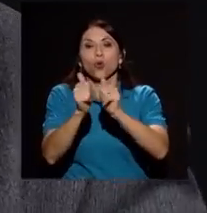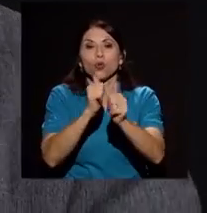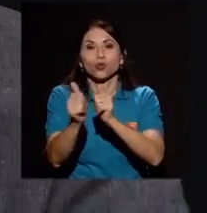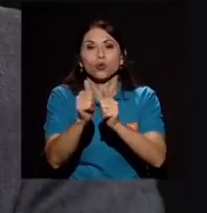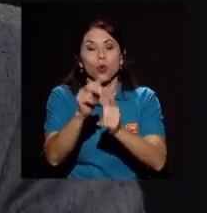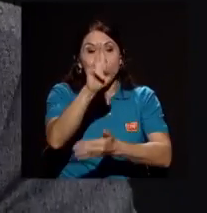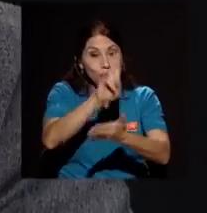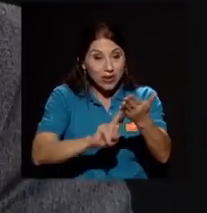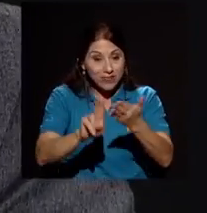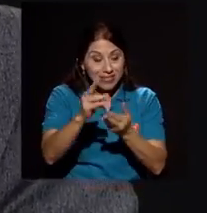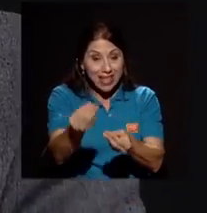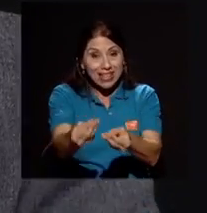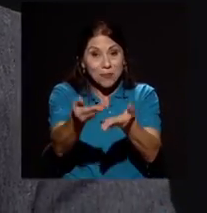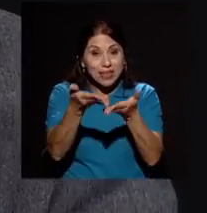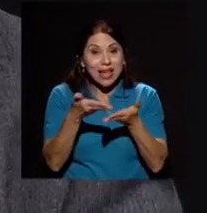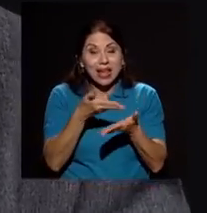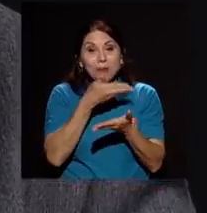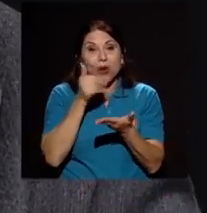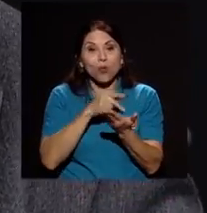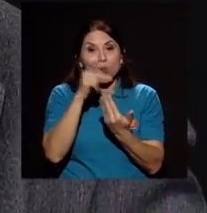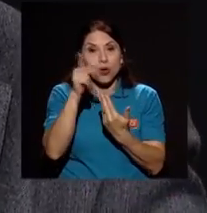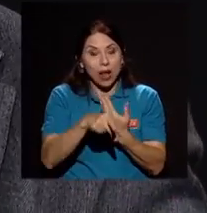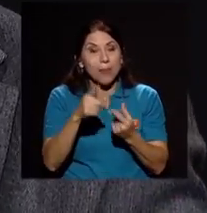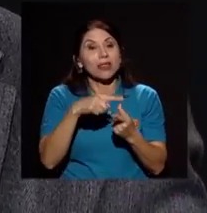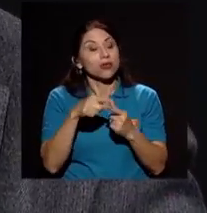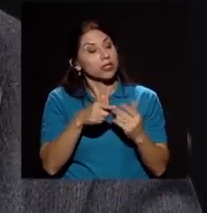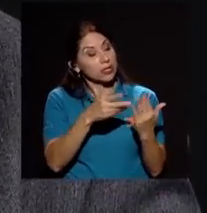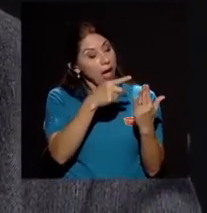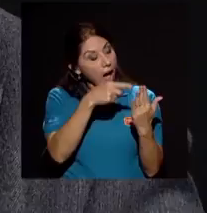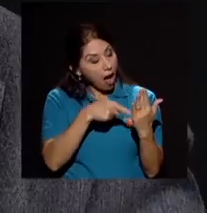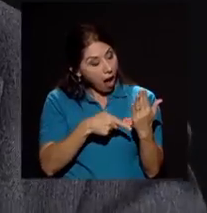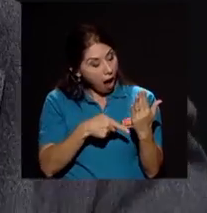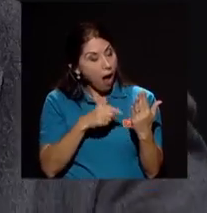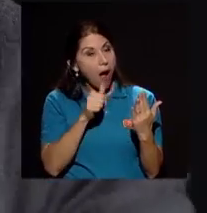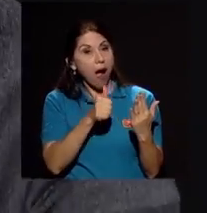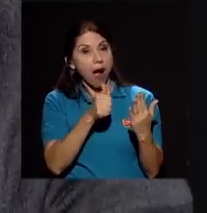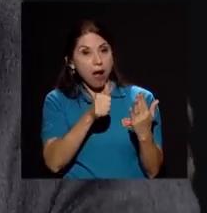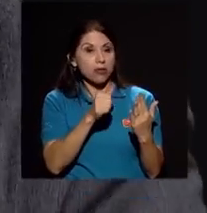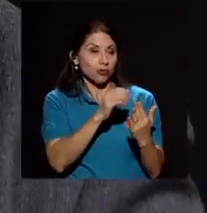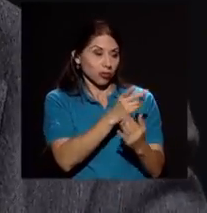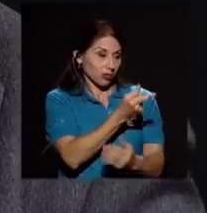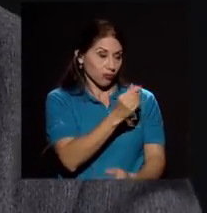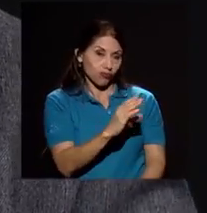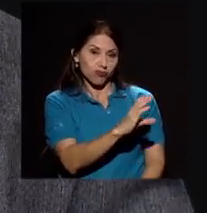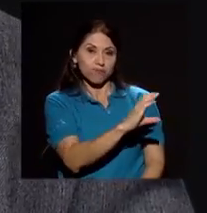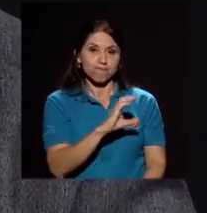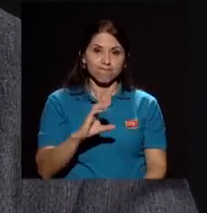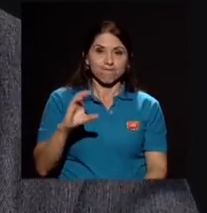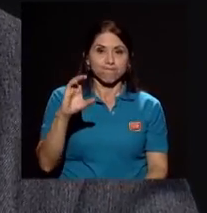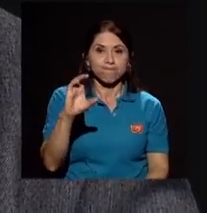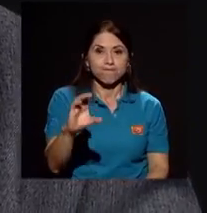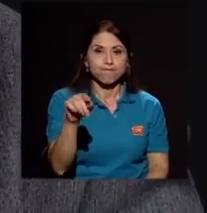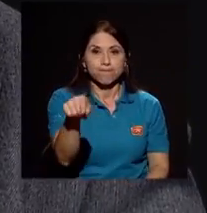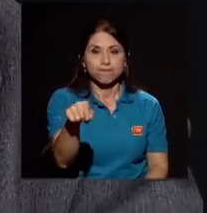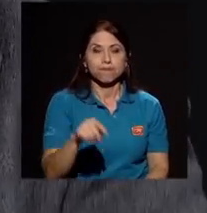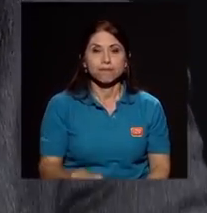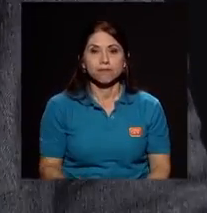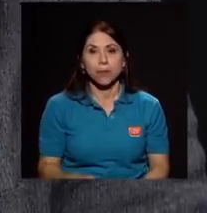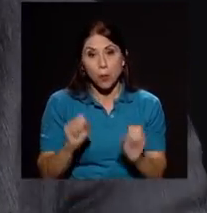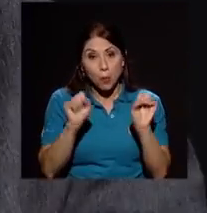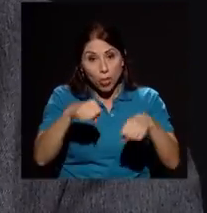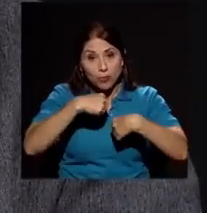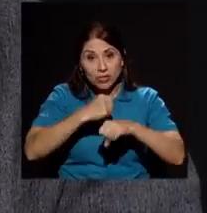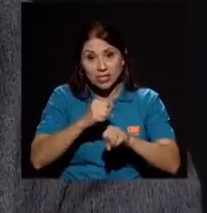para producir esos estudiantes se lleva ese fondo bueno porque no hacemos eso también costa rica